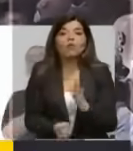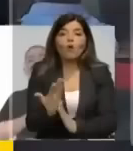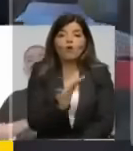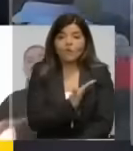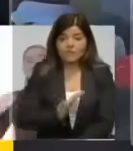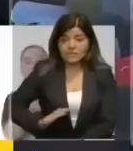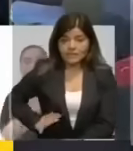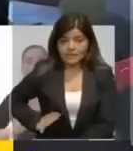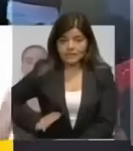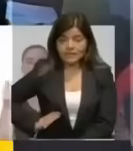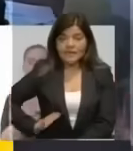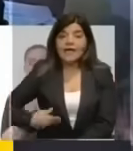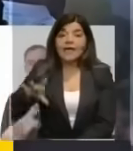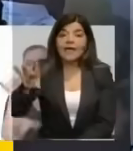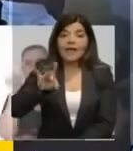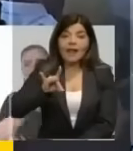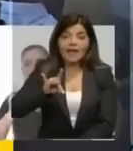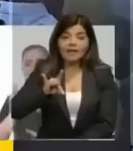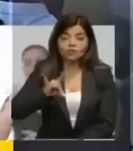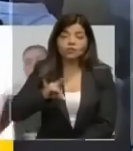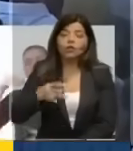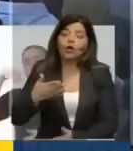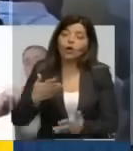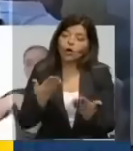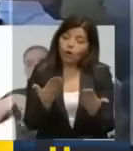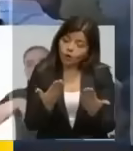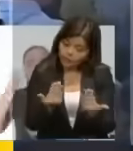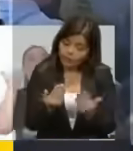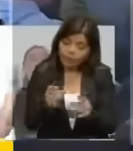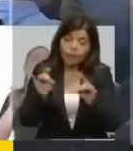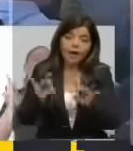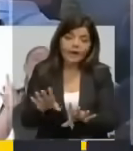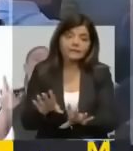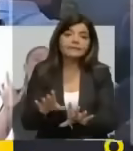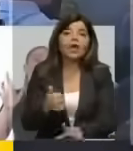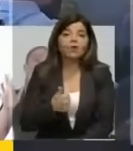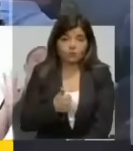presidente, del presidente electo, y esperamos que así lo haga.